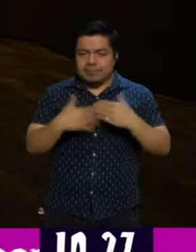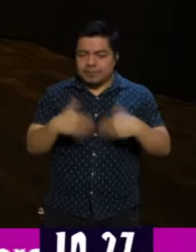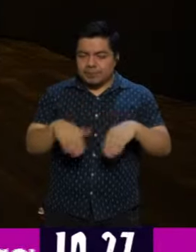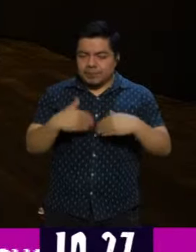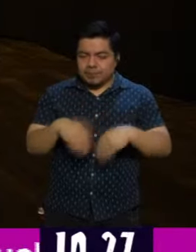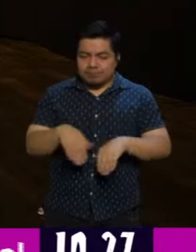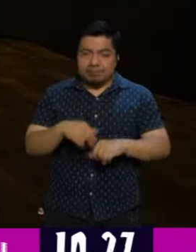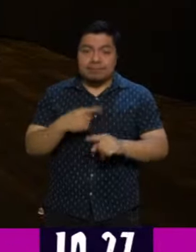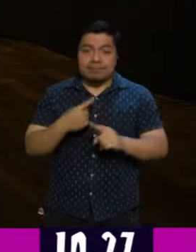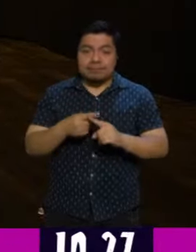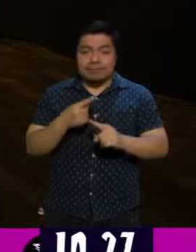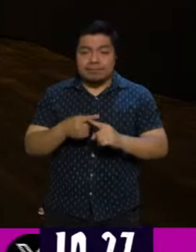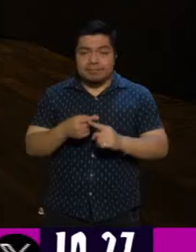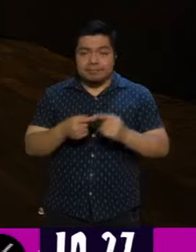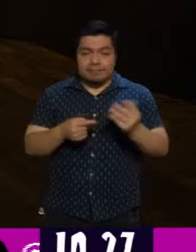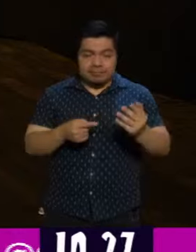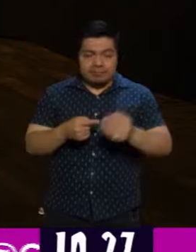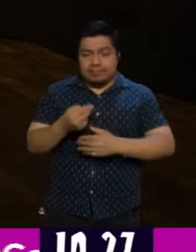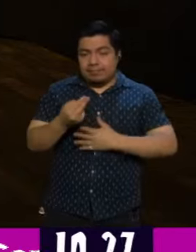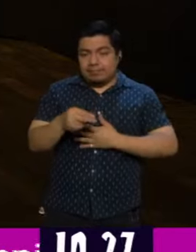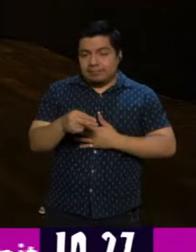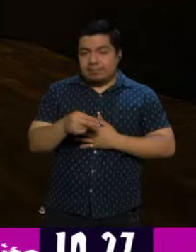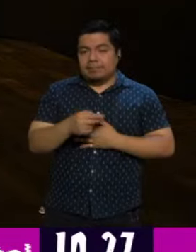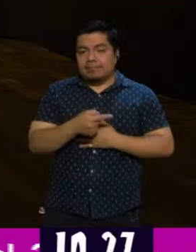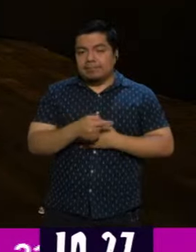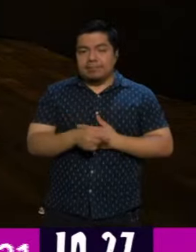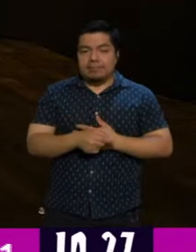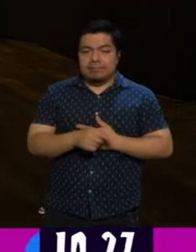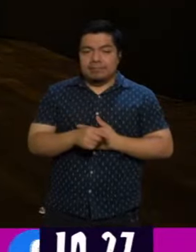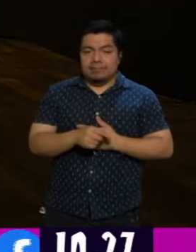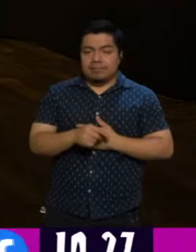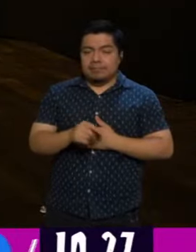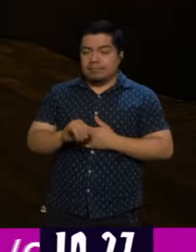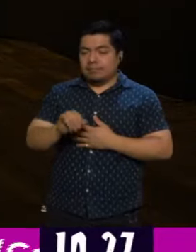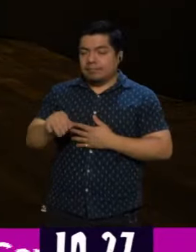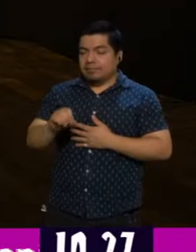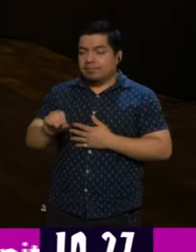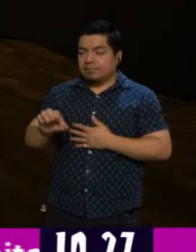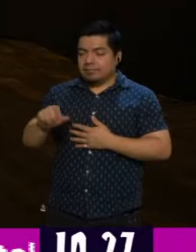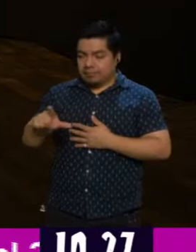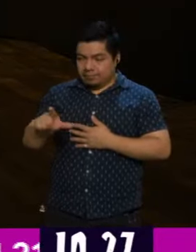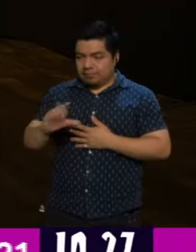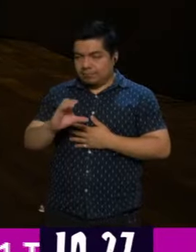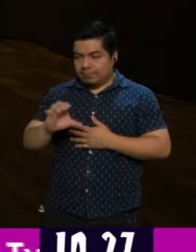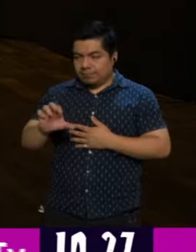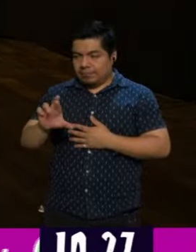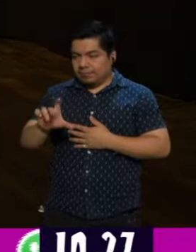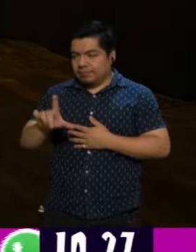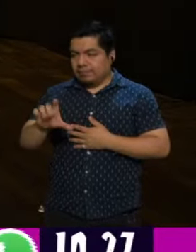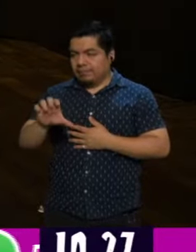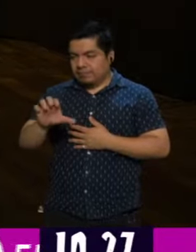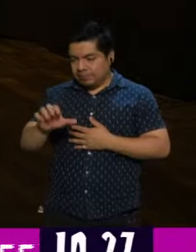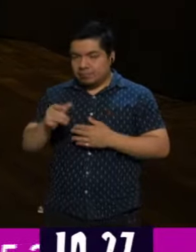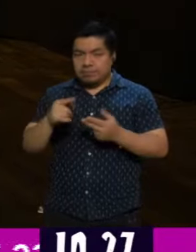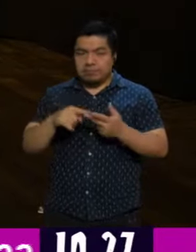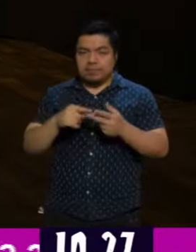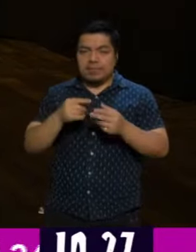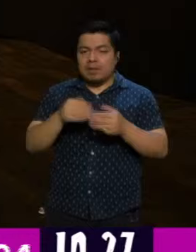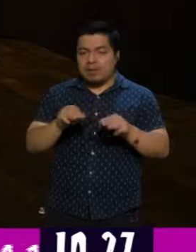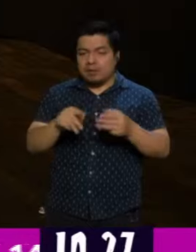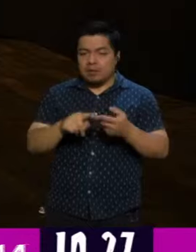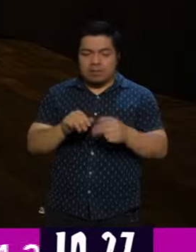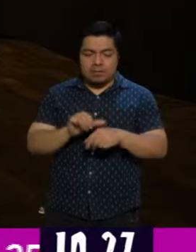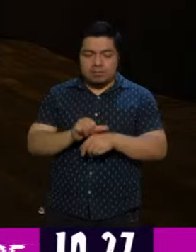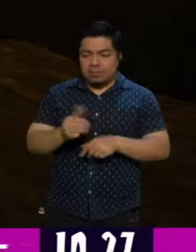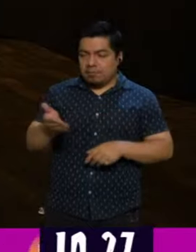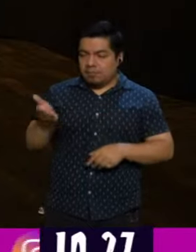Hoy estamos de gala. Su nombre, compañero. Soy Dale Carley. Actor, músico, muchas cosas, todo.